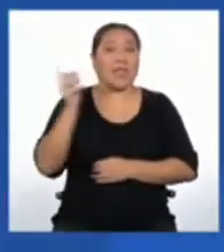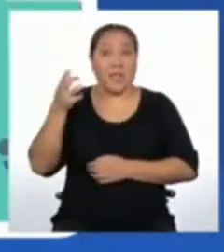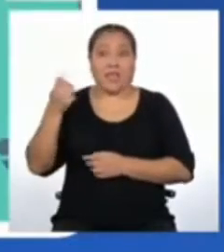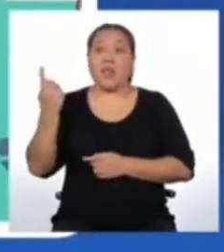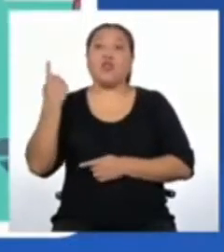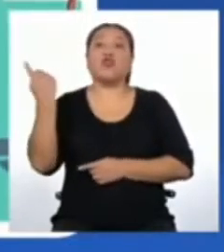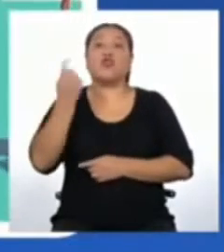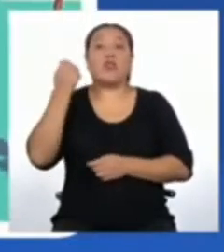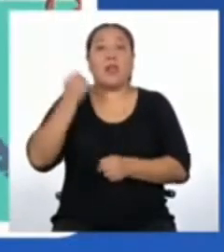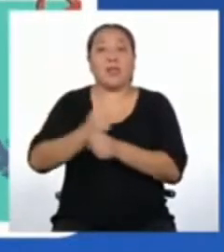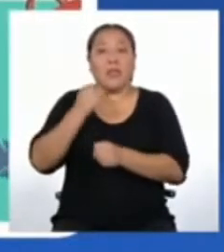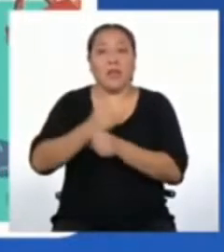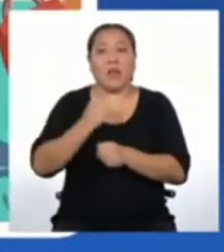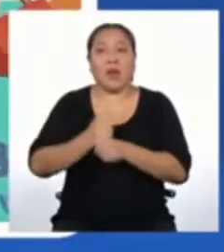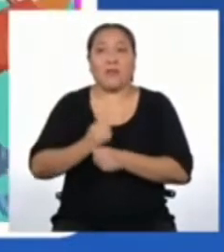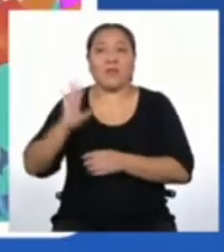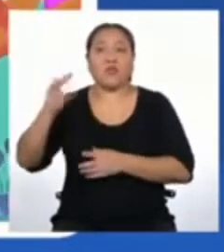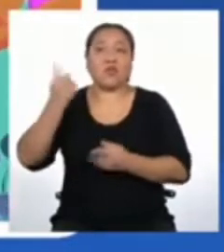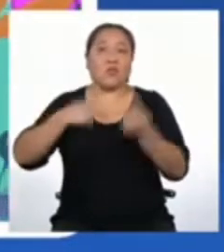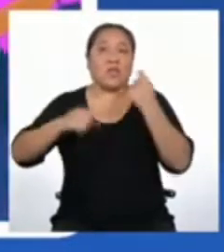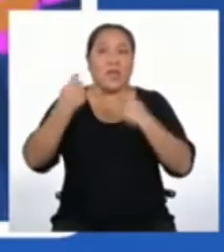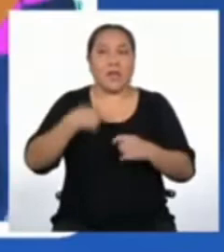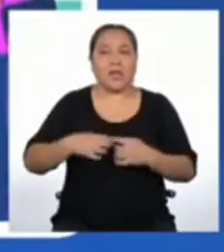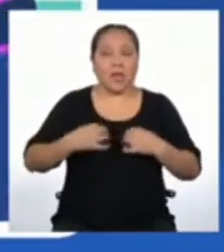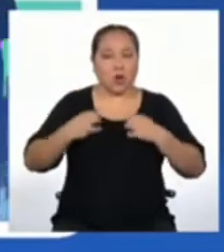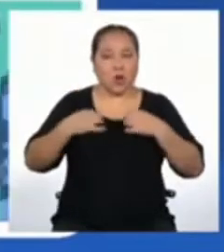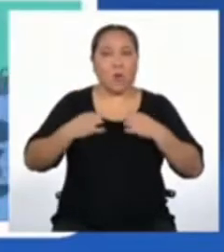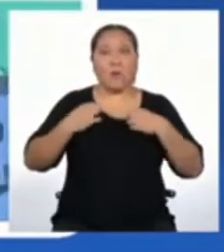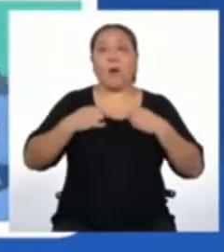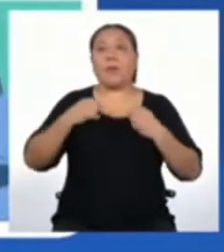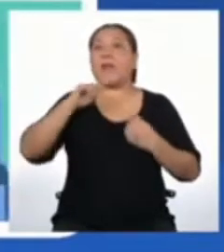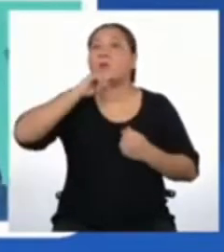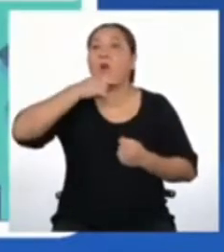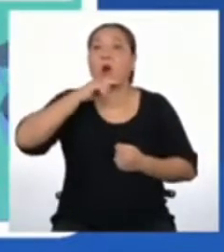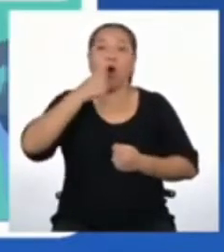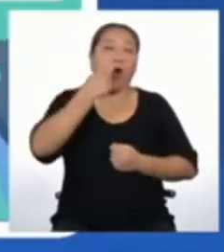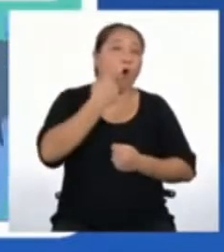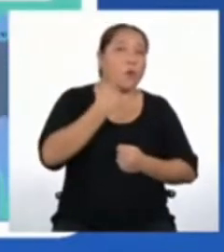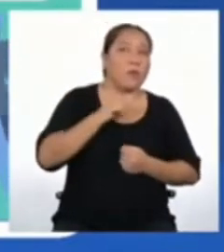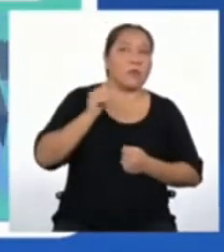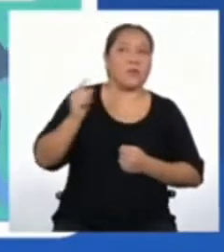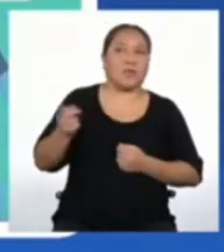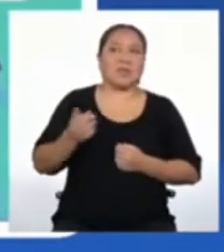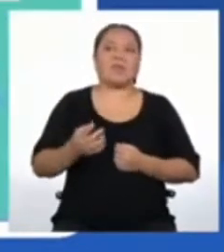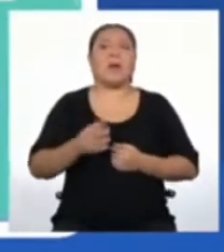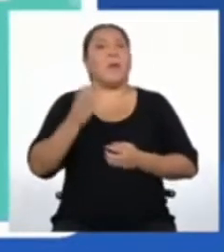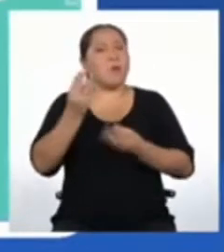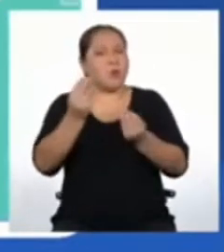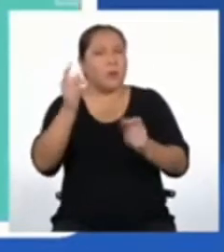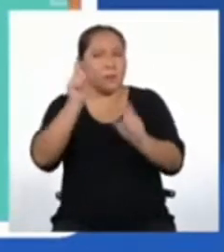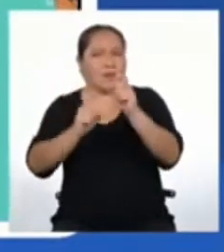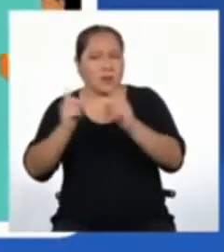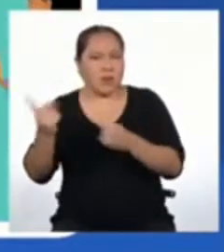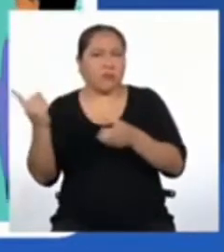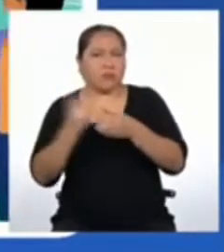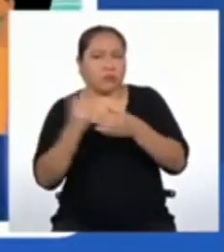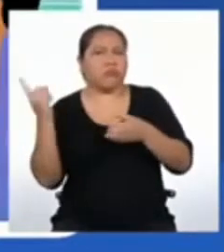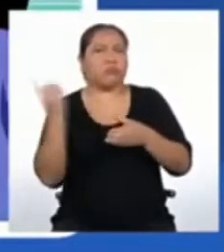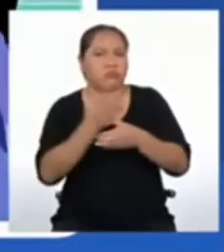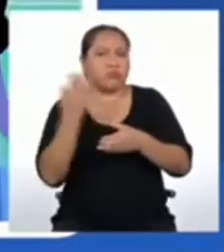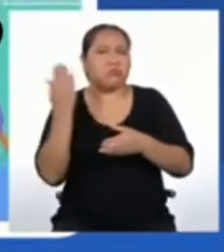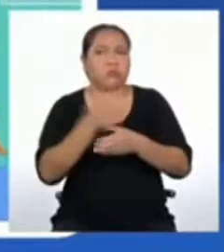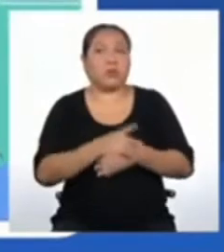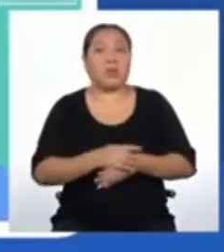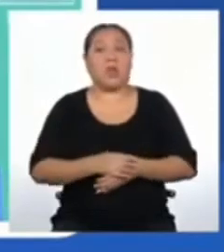vende ropa para todas las edades, para mujeres y hombres por igual. Y se ha hecho de una clientela recurrente. Hace unos